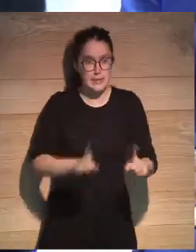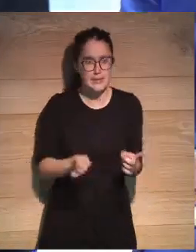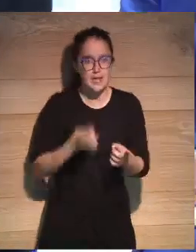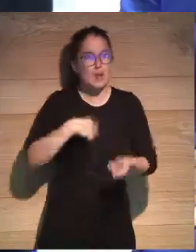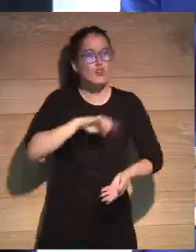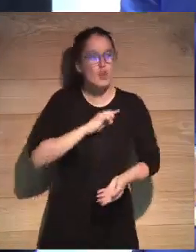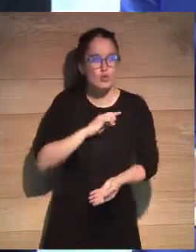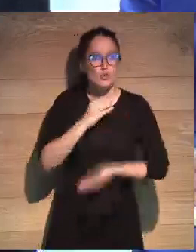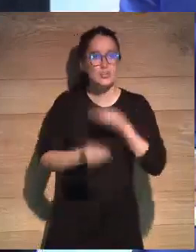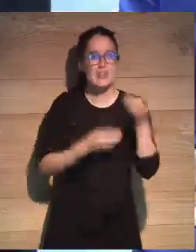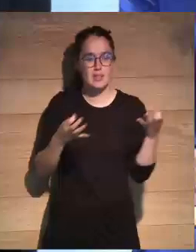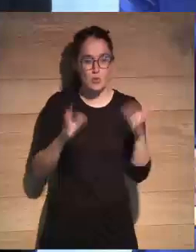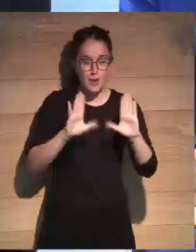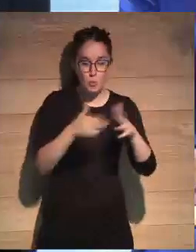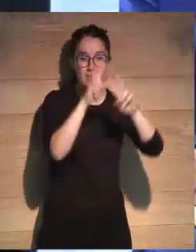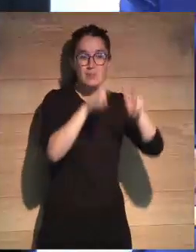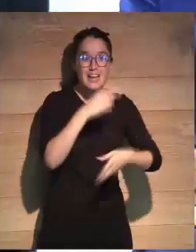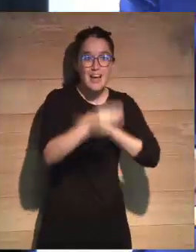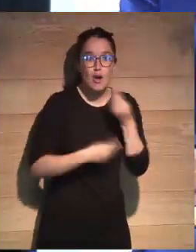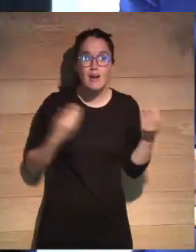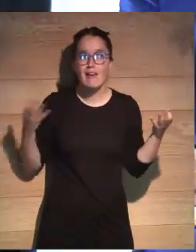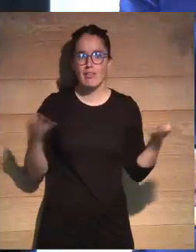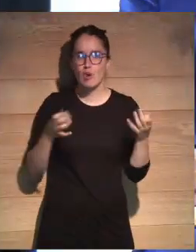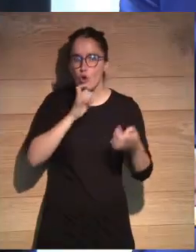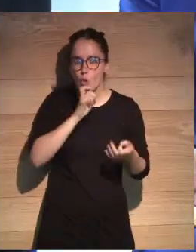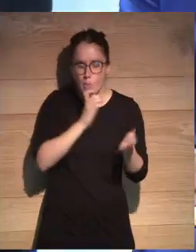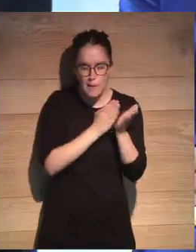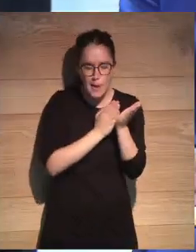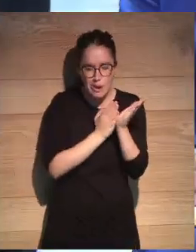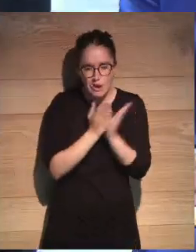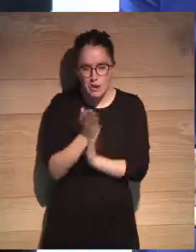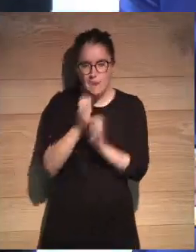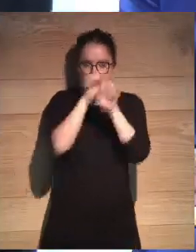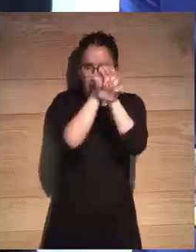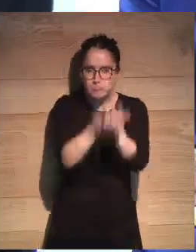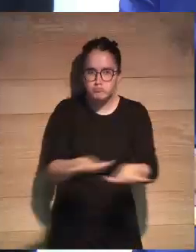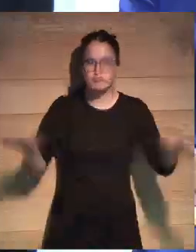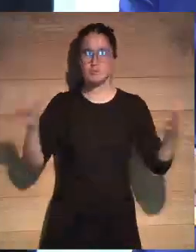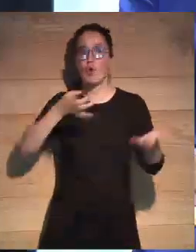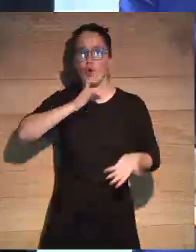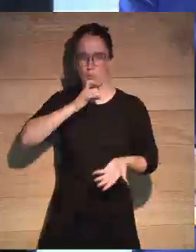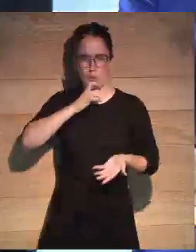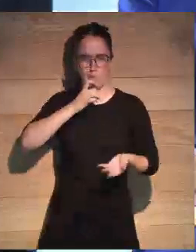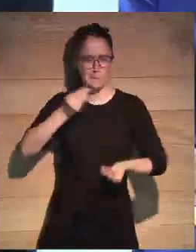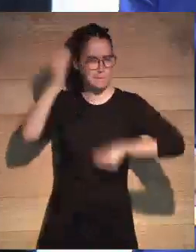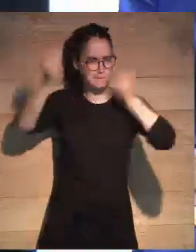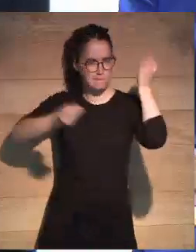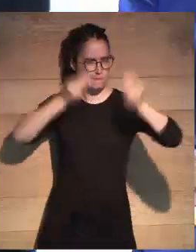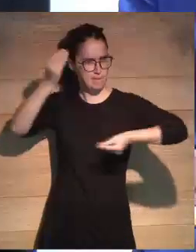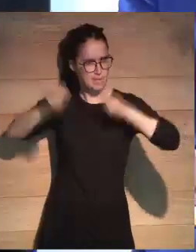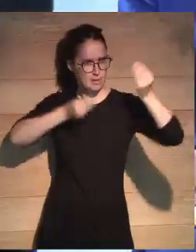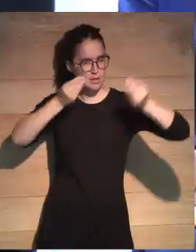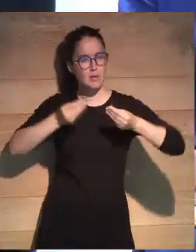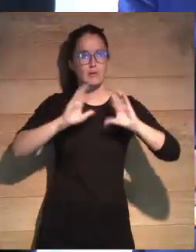hacer nosotros? ¿Qué tiene que hacer la comunidad investigadora para bajar de esa torre de marfil, bajarse al terreno, irse con la